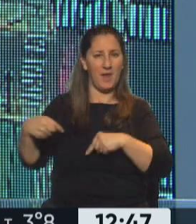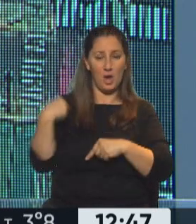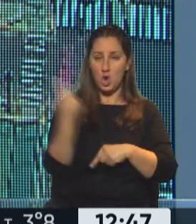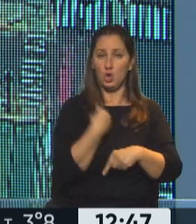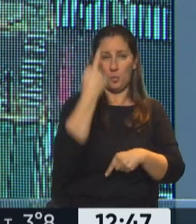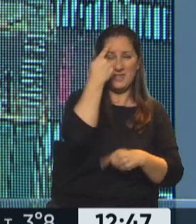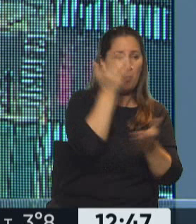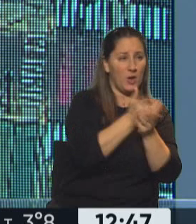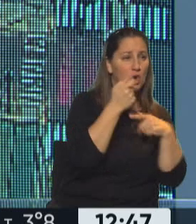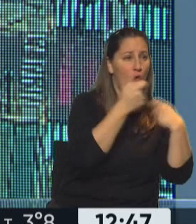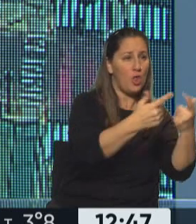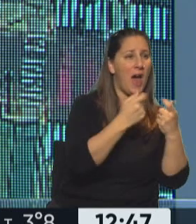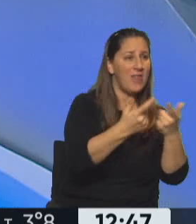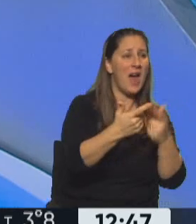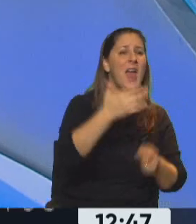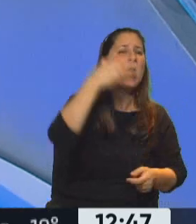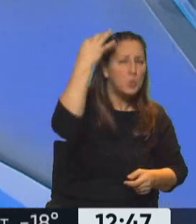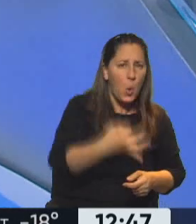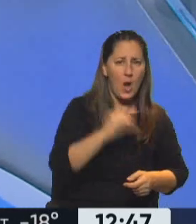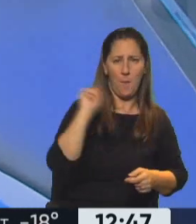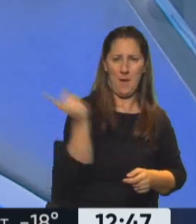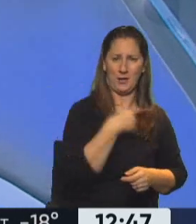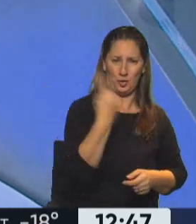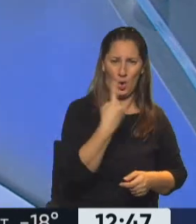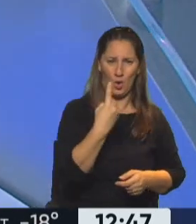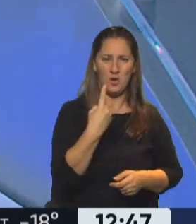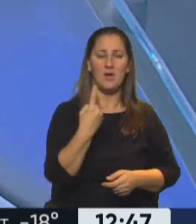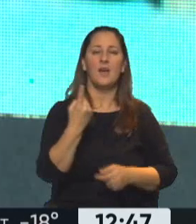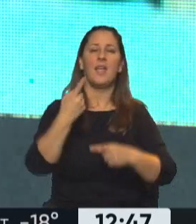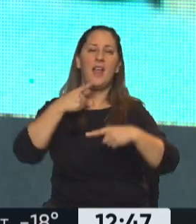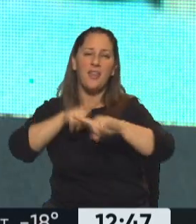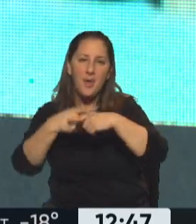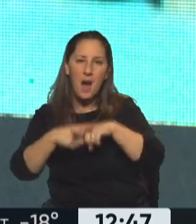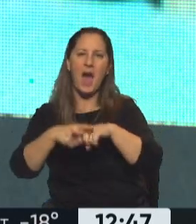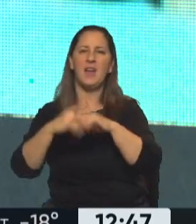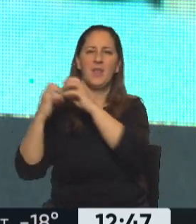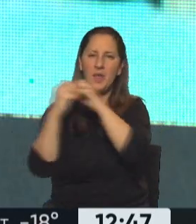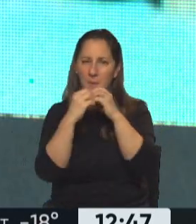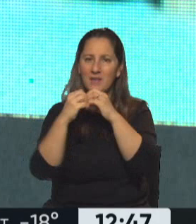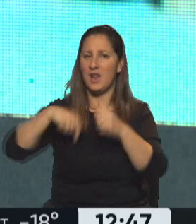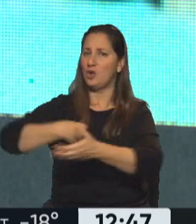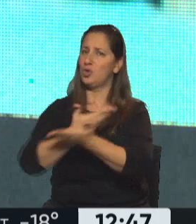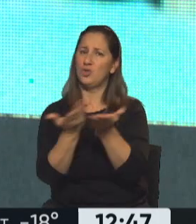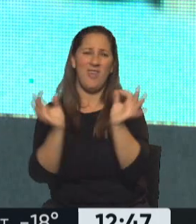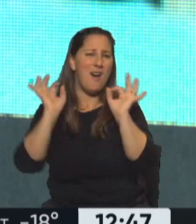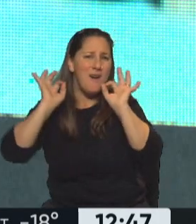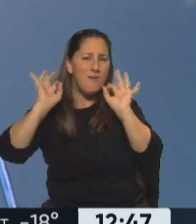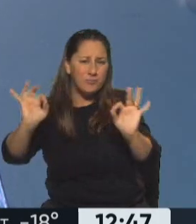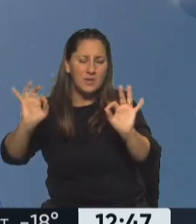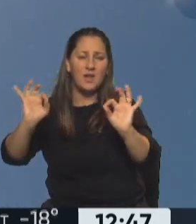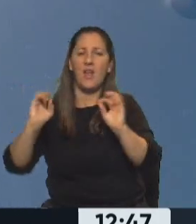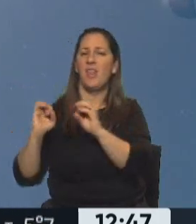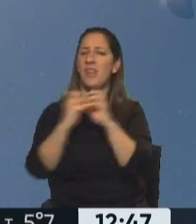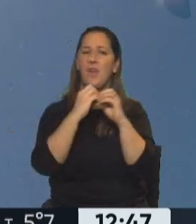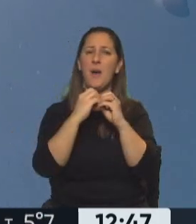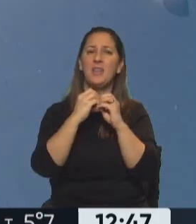es bueno para todos. Y claramente la discusión está saldada, ¿no? Está saldada la discusión en la sociedad y las discusiones se terminan